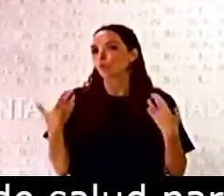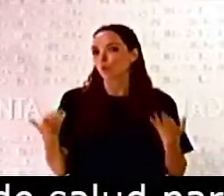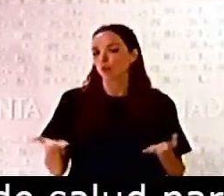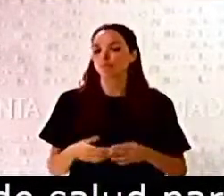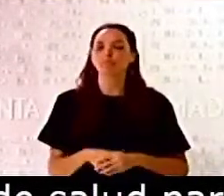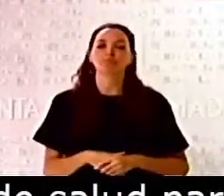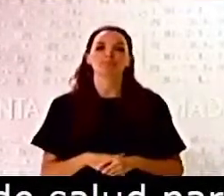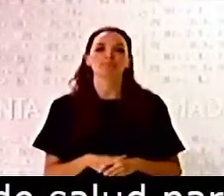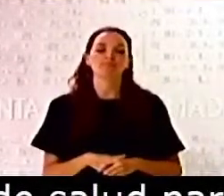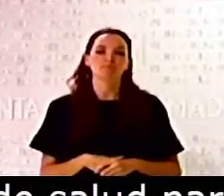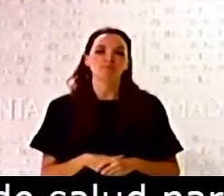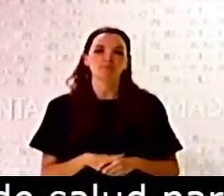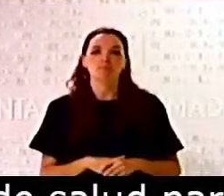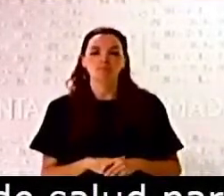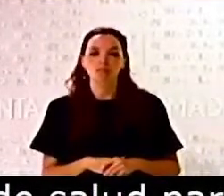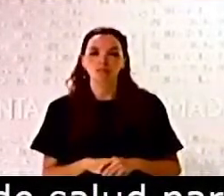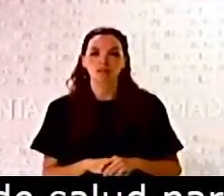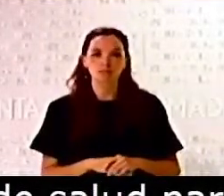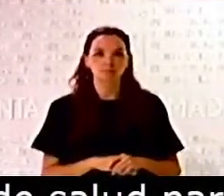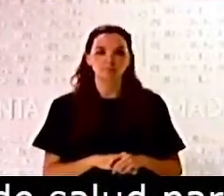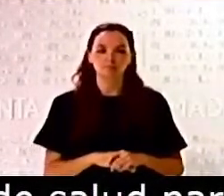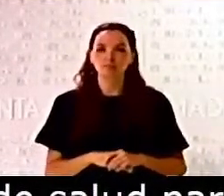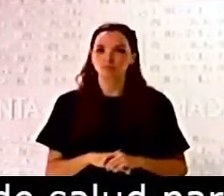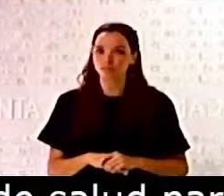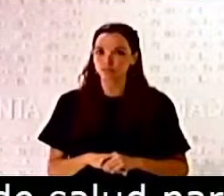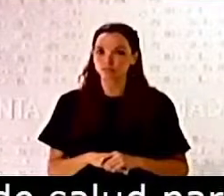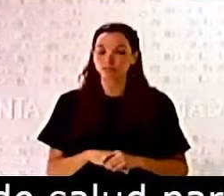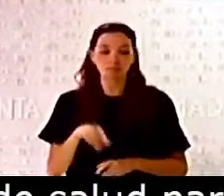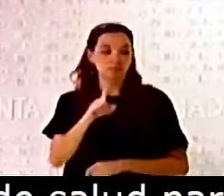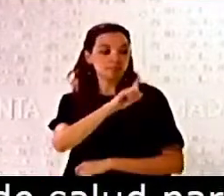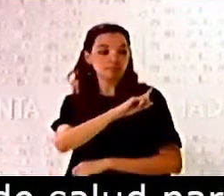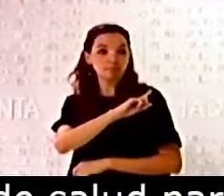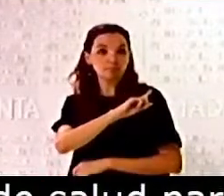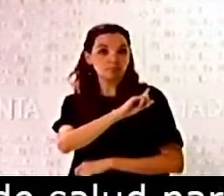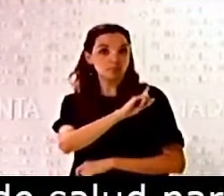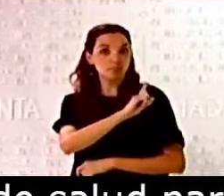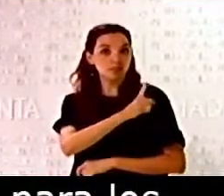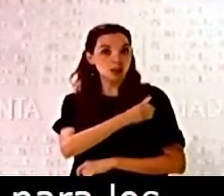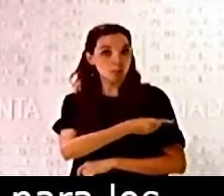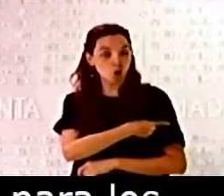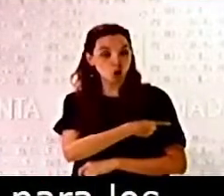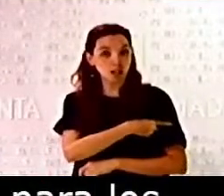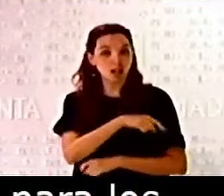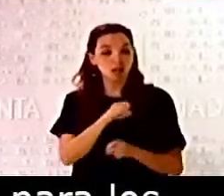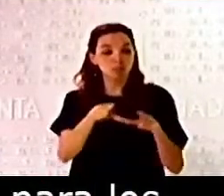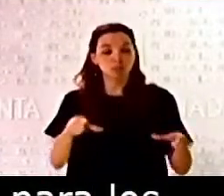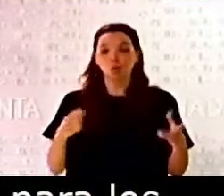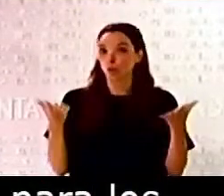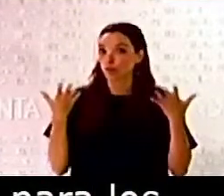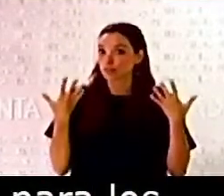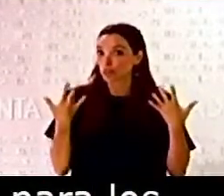el 60% para los deportes que se celebran en exterior